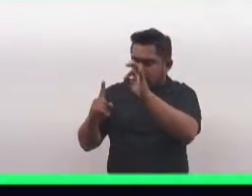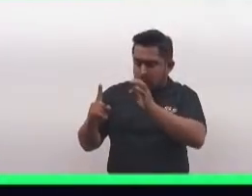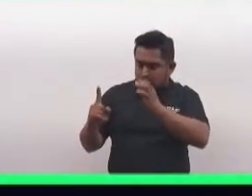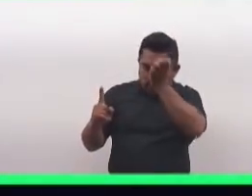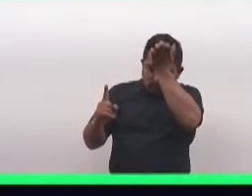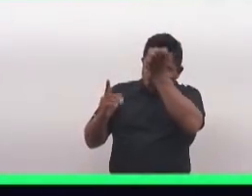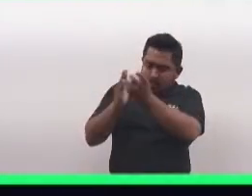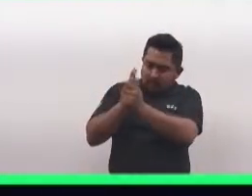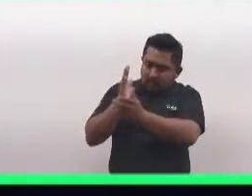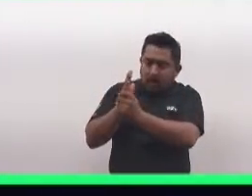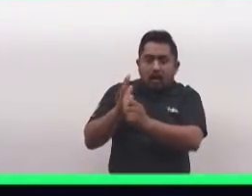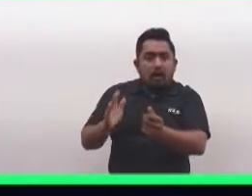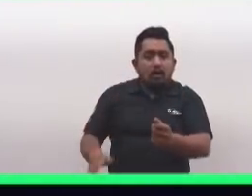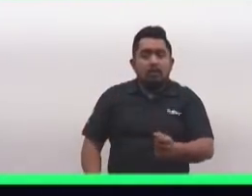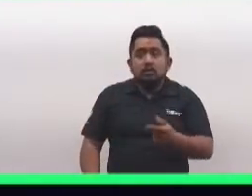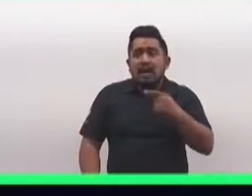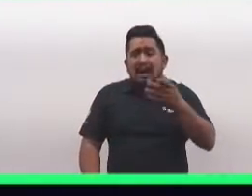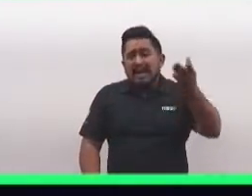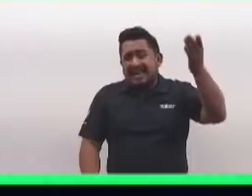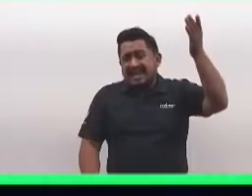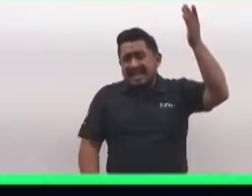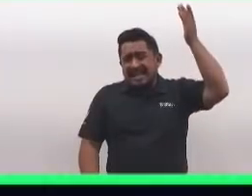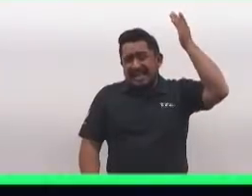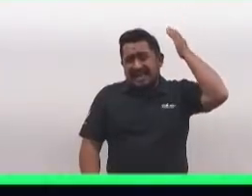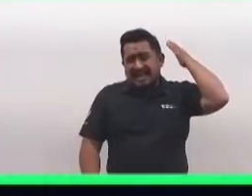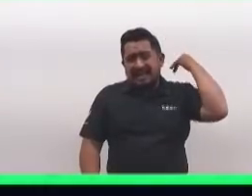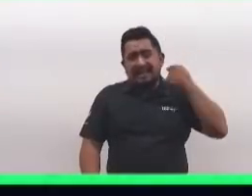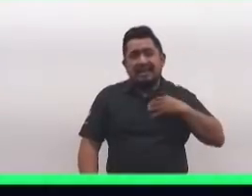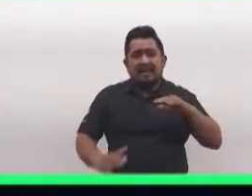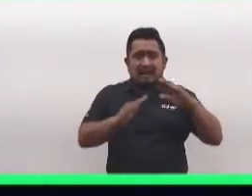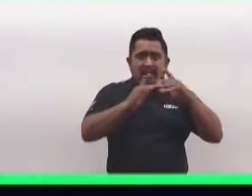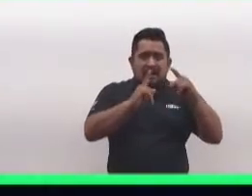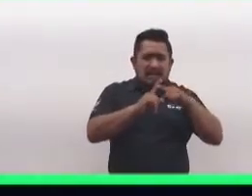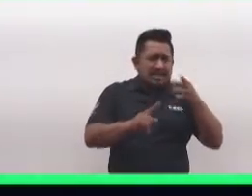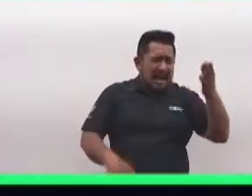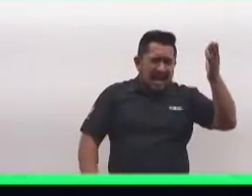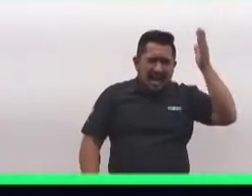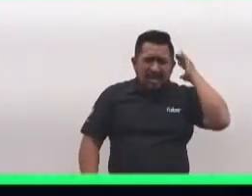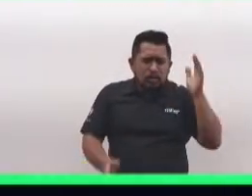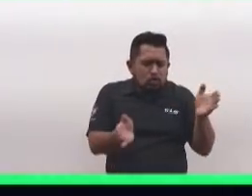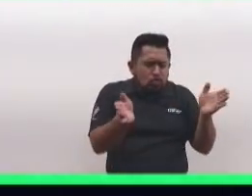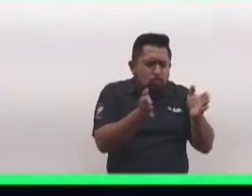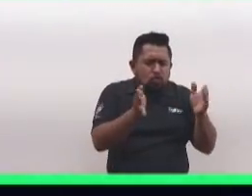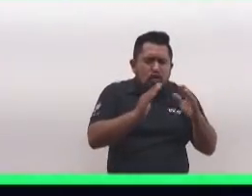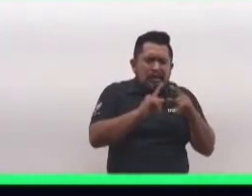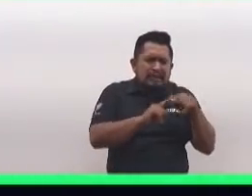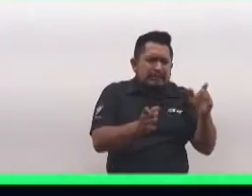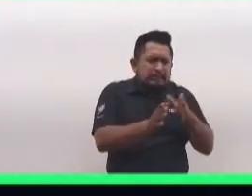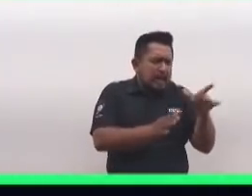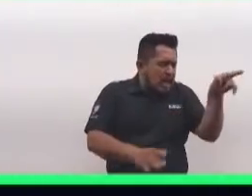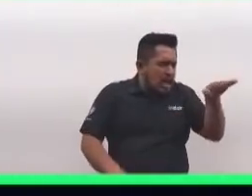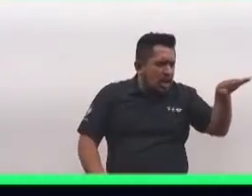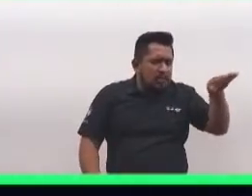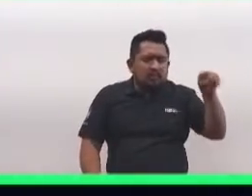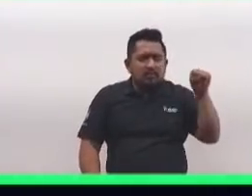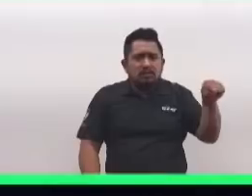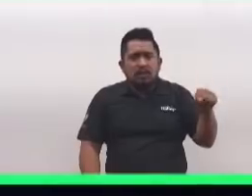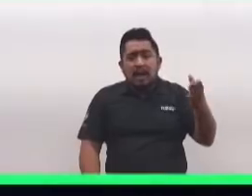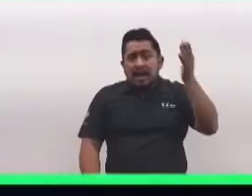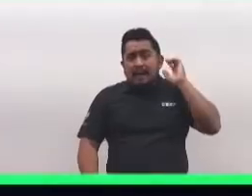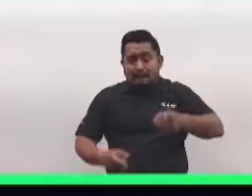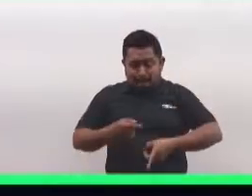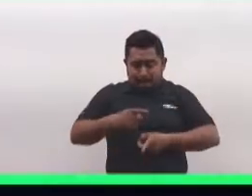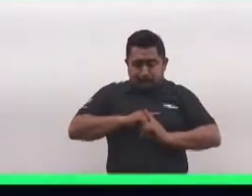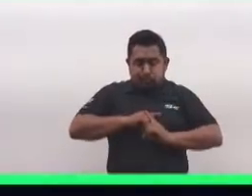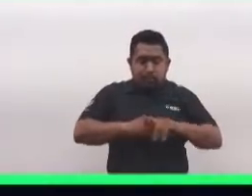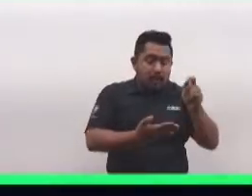era el año de 1900 ayer la iglesia estaba en la colonia en la sultana y el pastor general grabado a